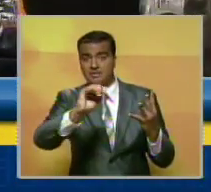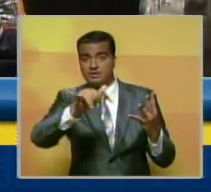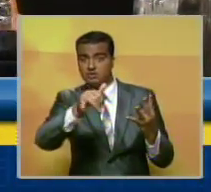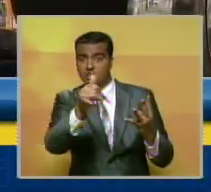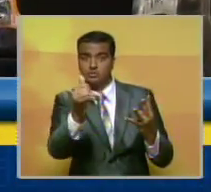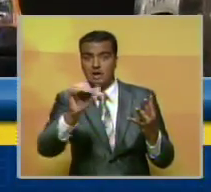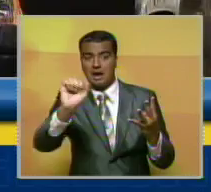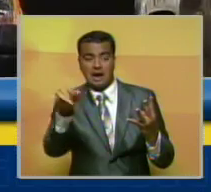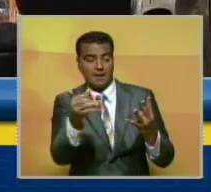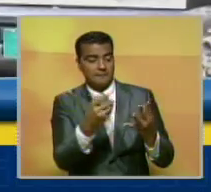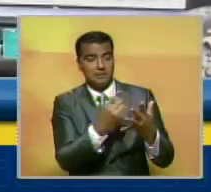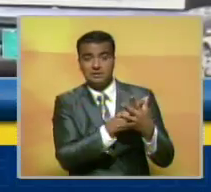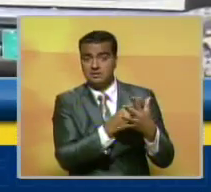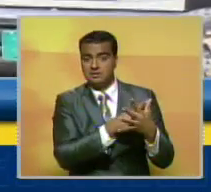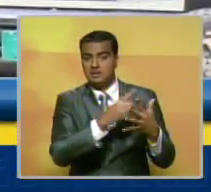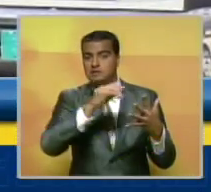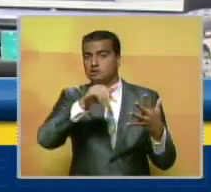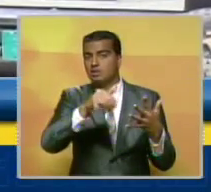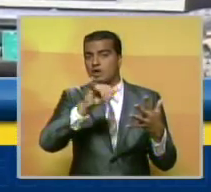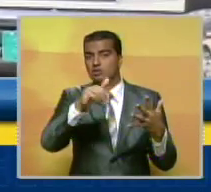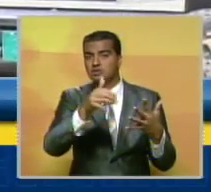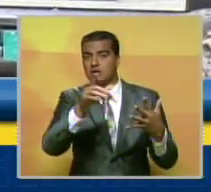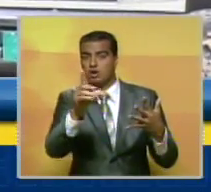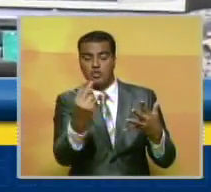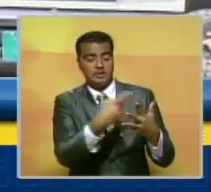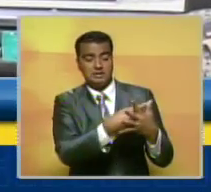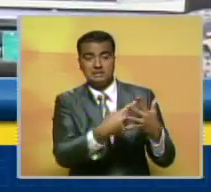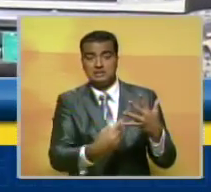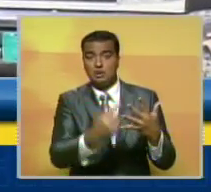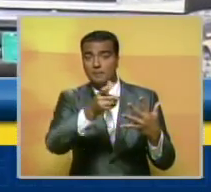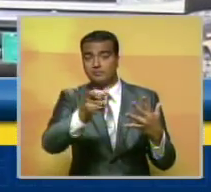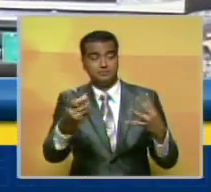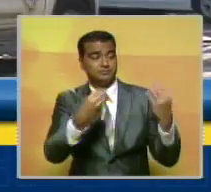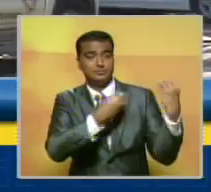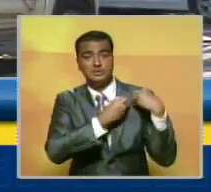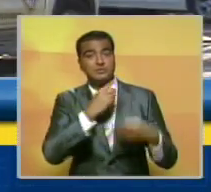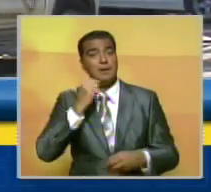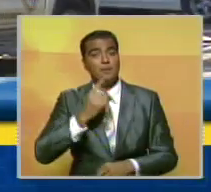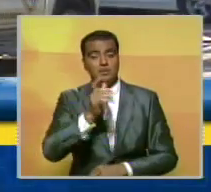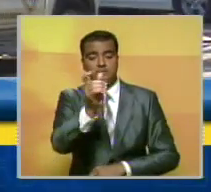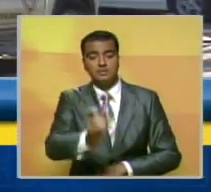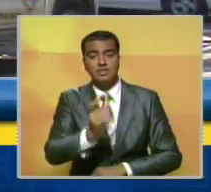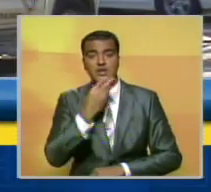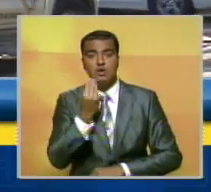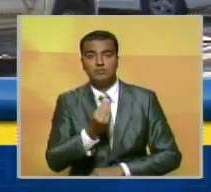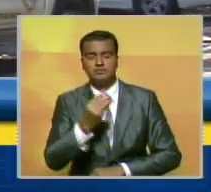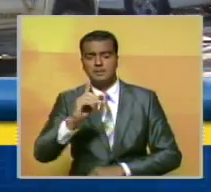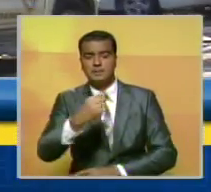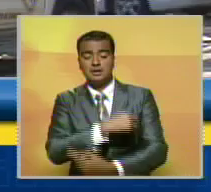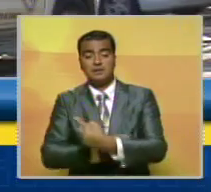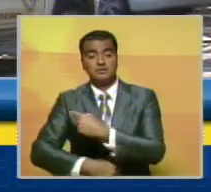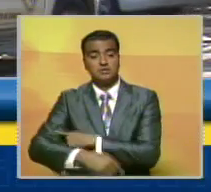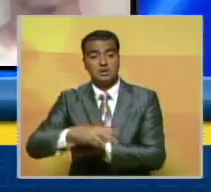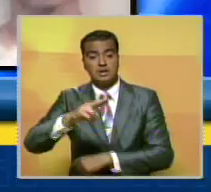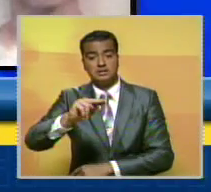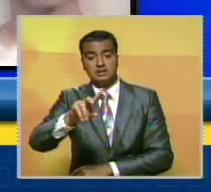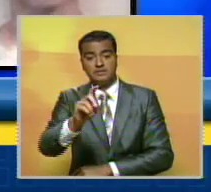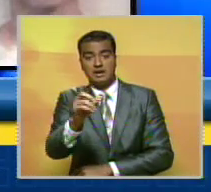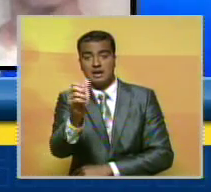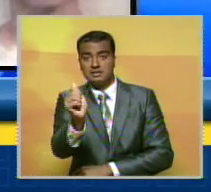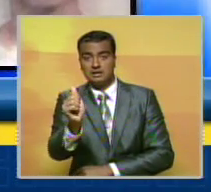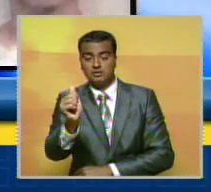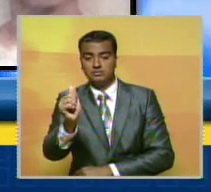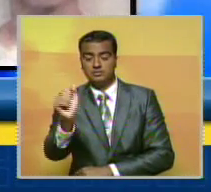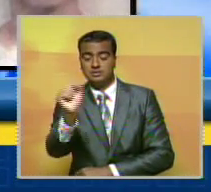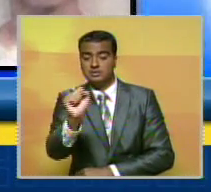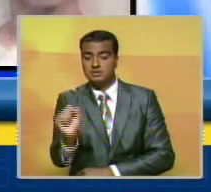Joshua Jaspe López y Jonathan José Rodríguez Duarte, a quienes también se les señala de causar heridas a Neiser Gabriel Arellano